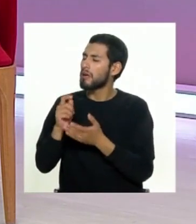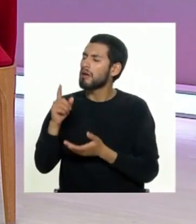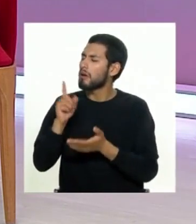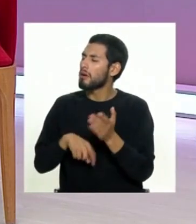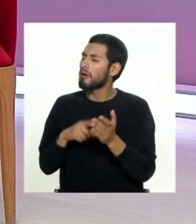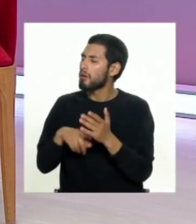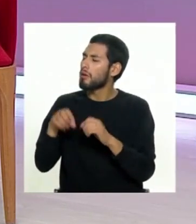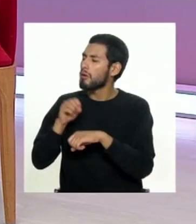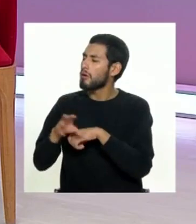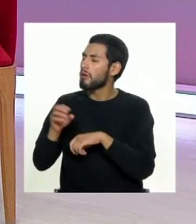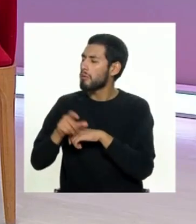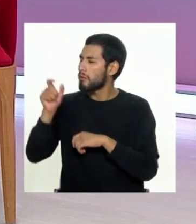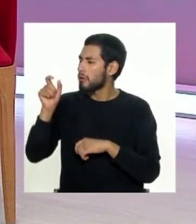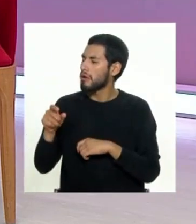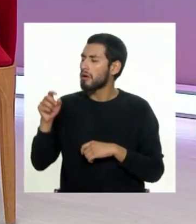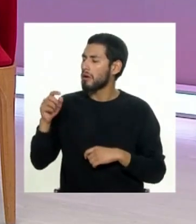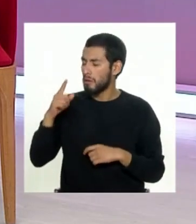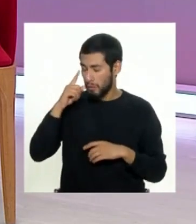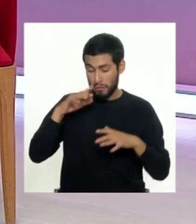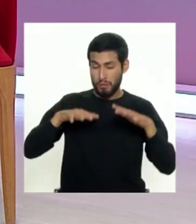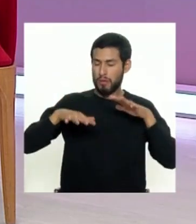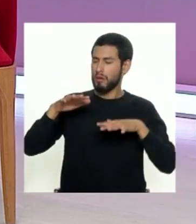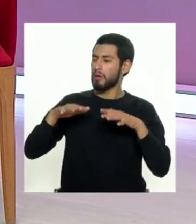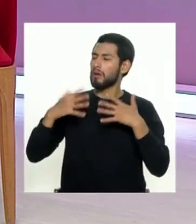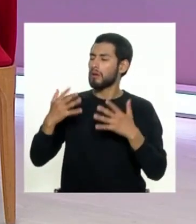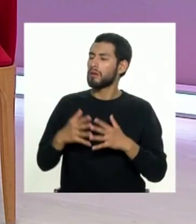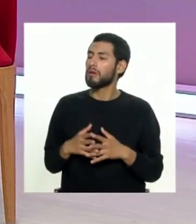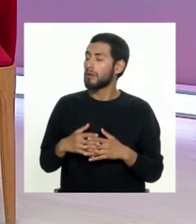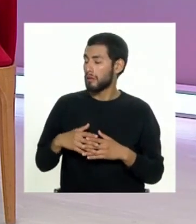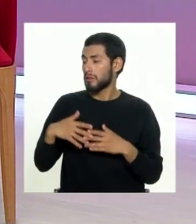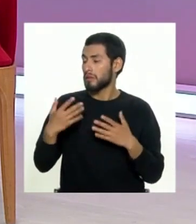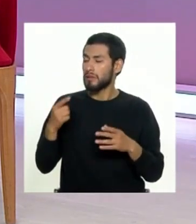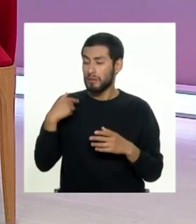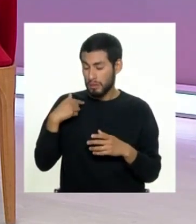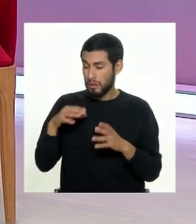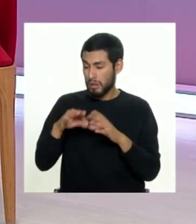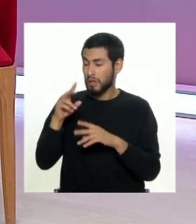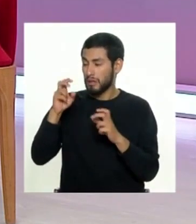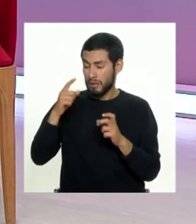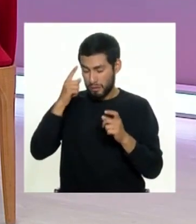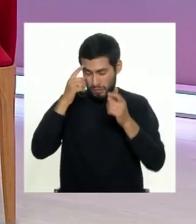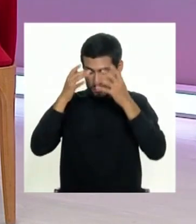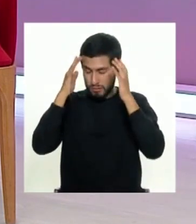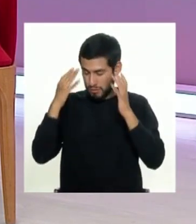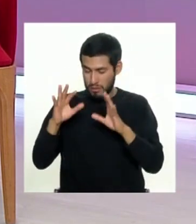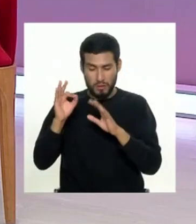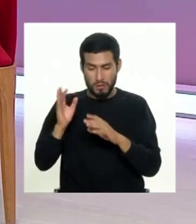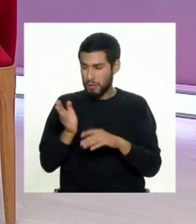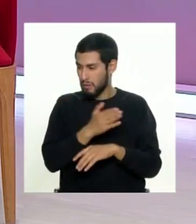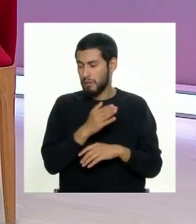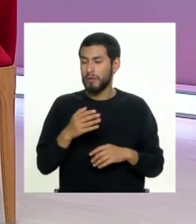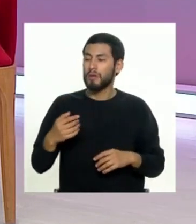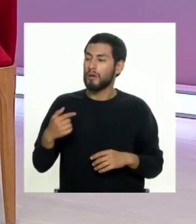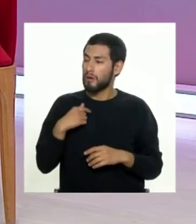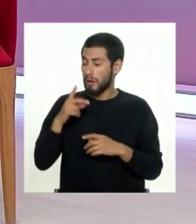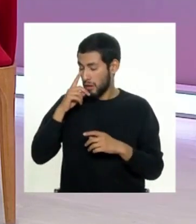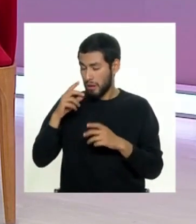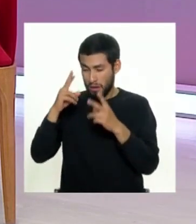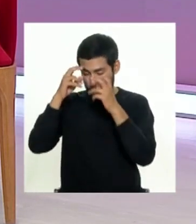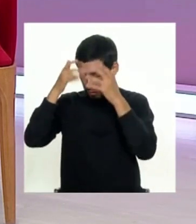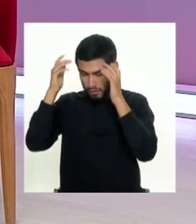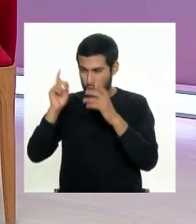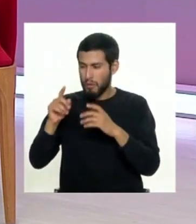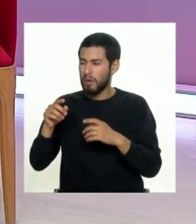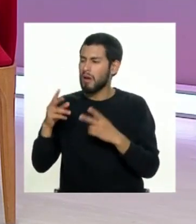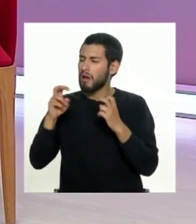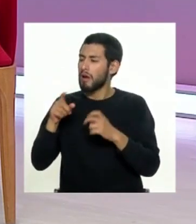podemos recomendar a una persona que tiene vértigo? Y ya descarté la parte neurológica, ya no lo estoy enviando a neurólogo y yo lo tengo que